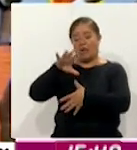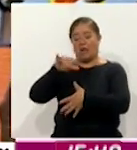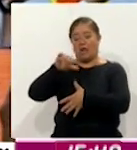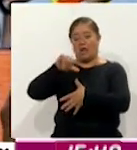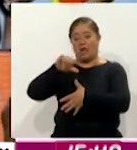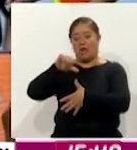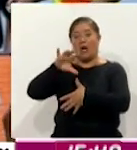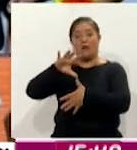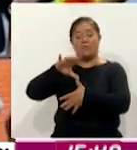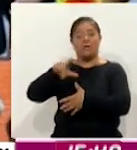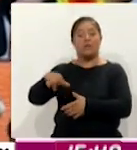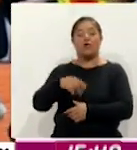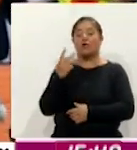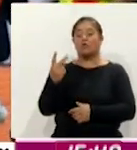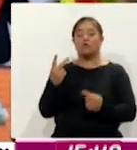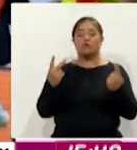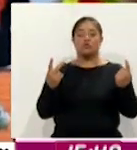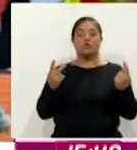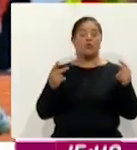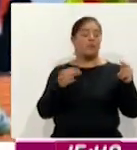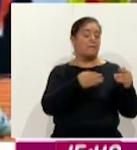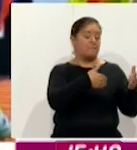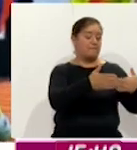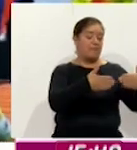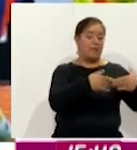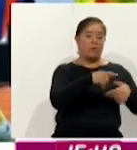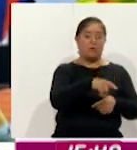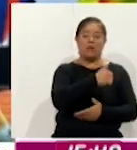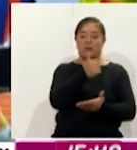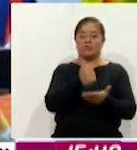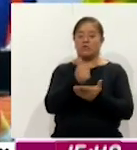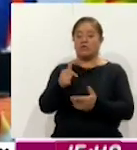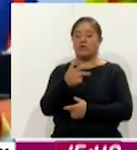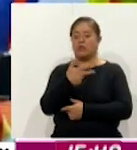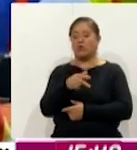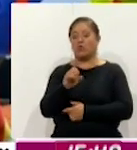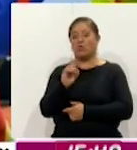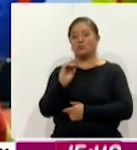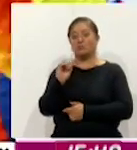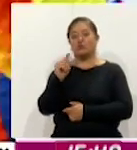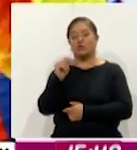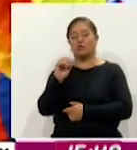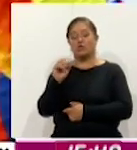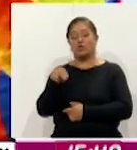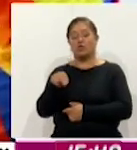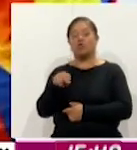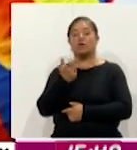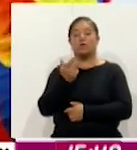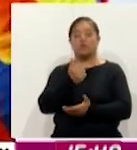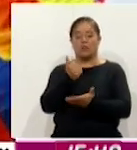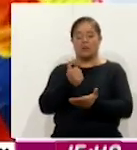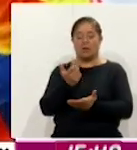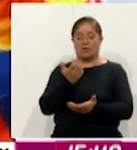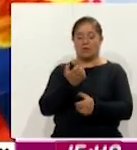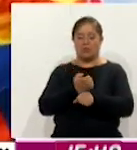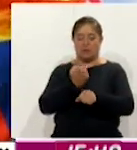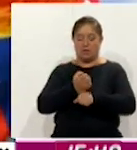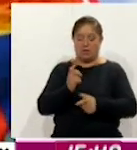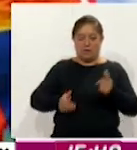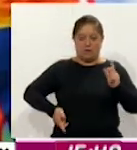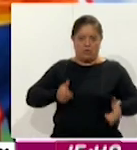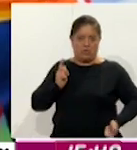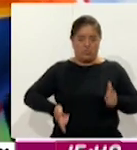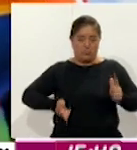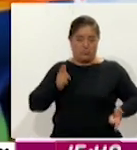el lunes a Paraguay en el NRG Stadium en la ciudad de Houston, en el estado de Texas. James Rodríguez fue determinante en la